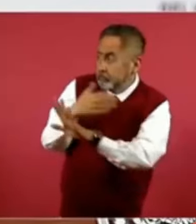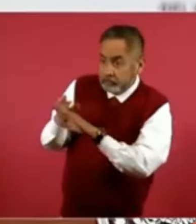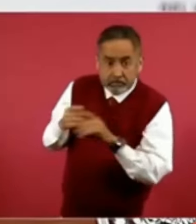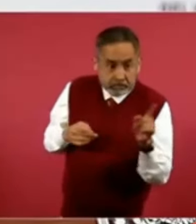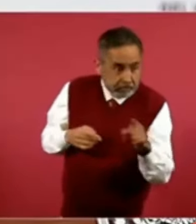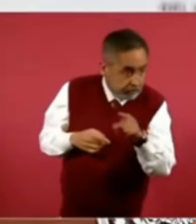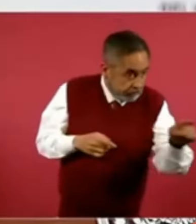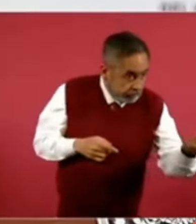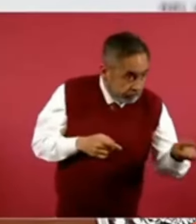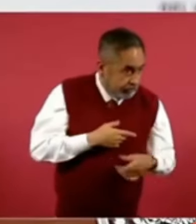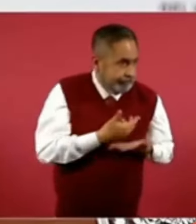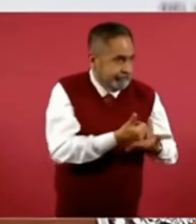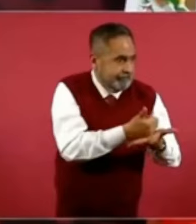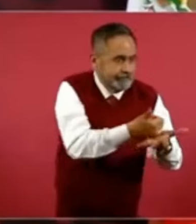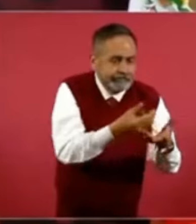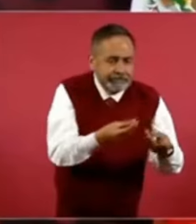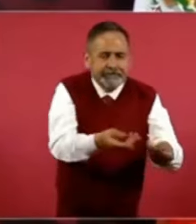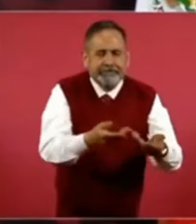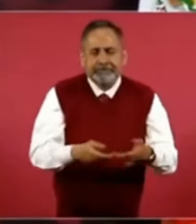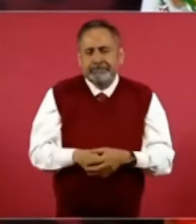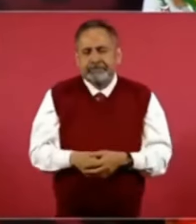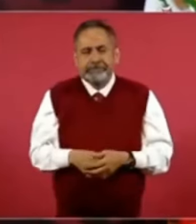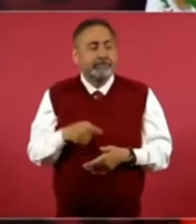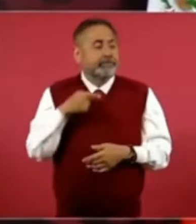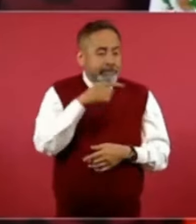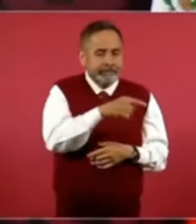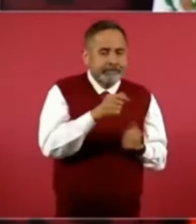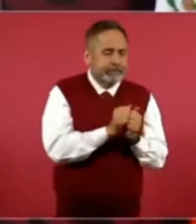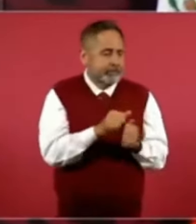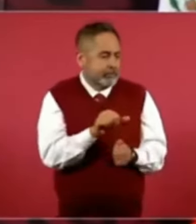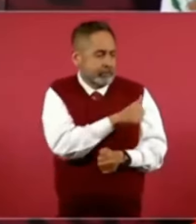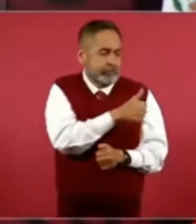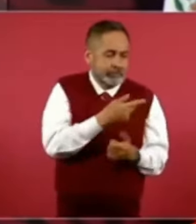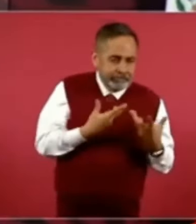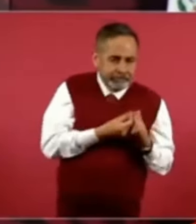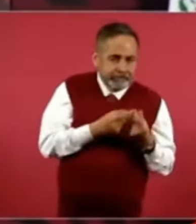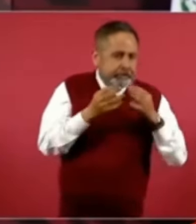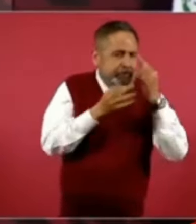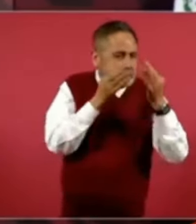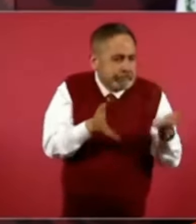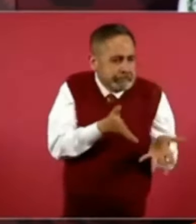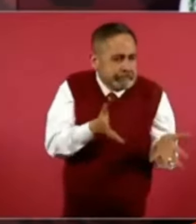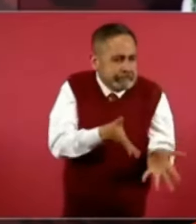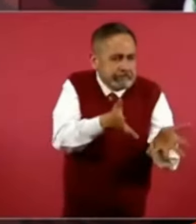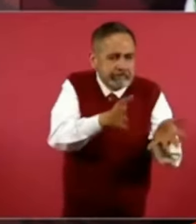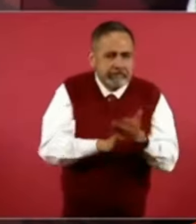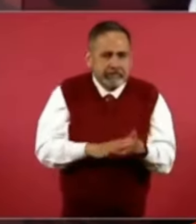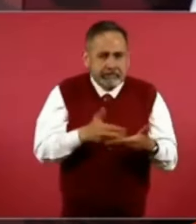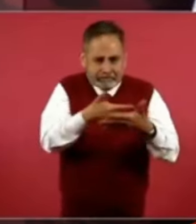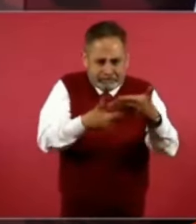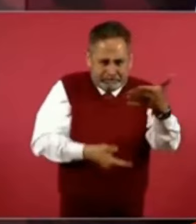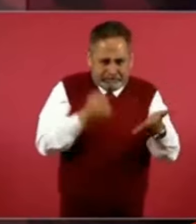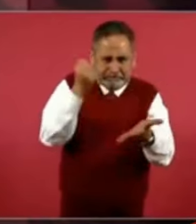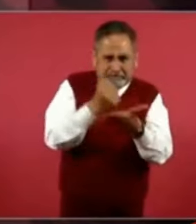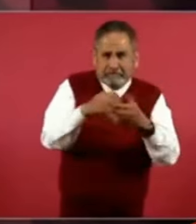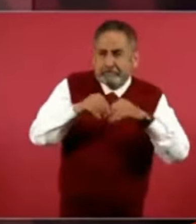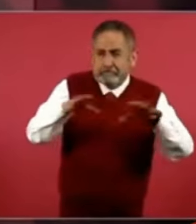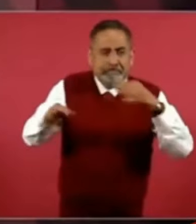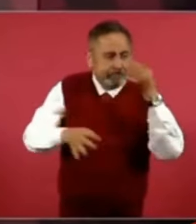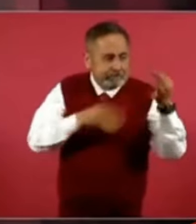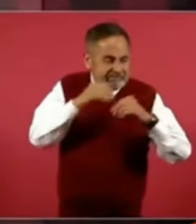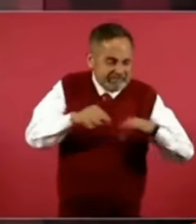Y es el que promueve junto con otros lo de los manifiestos desplegados